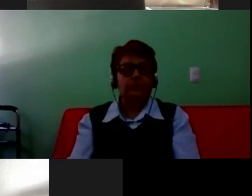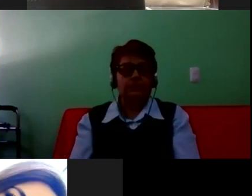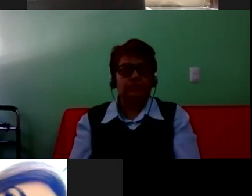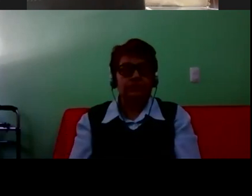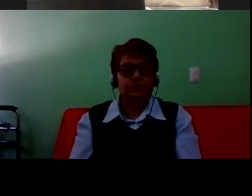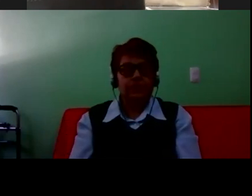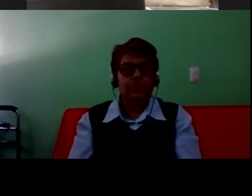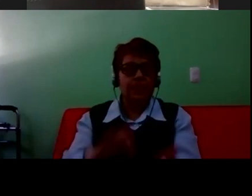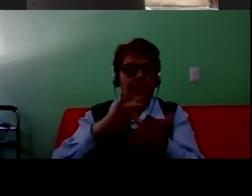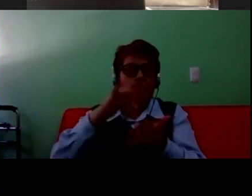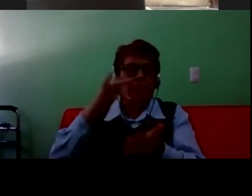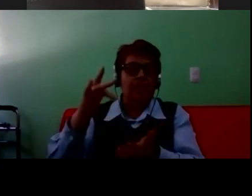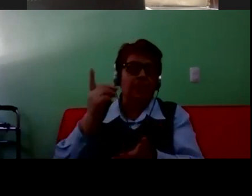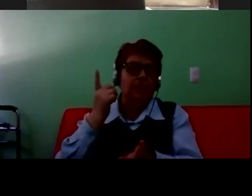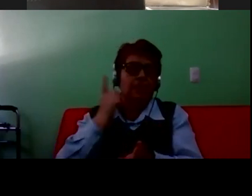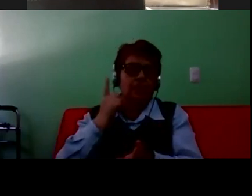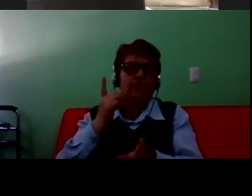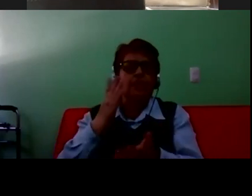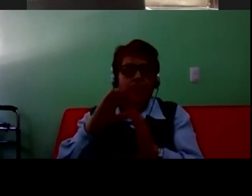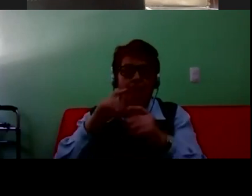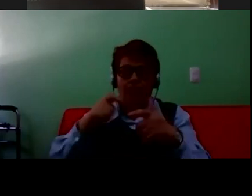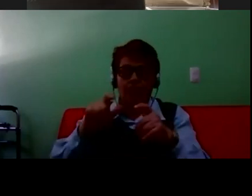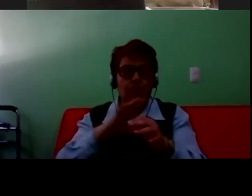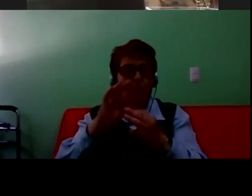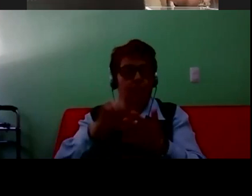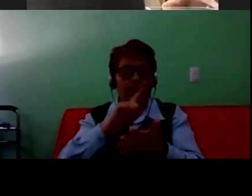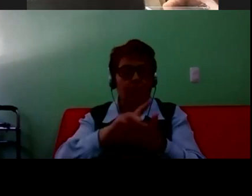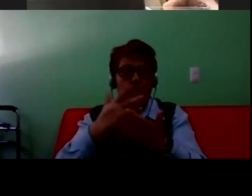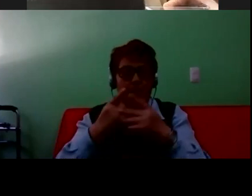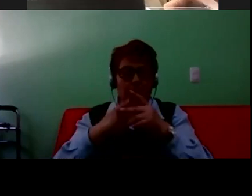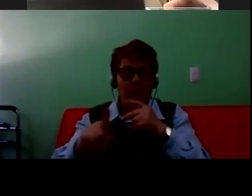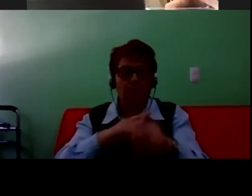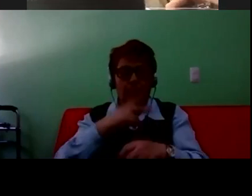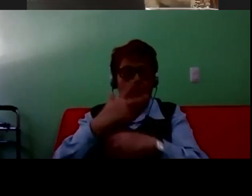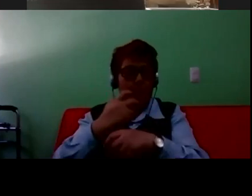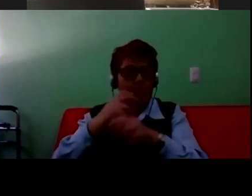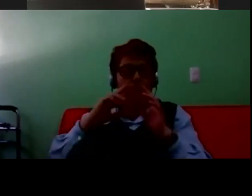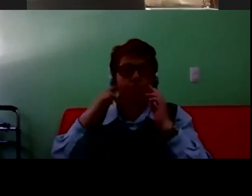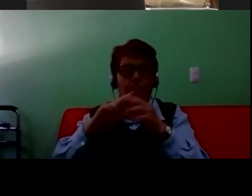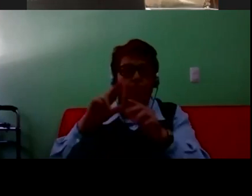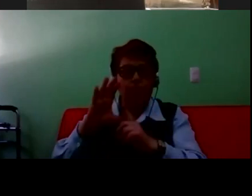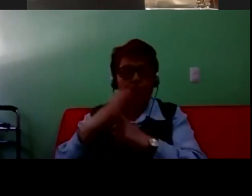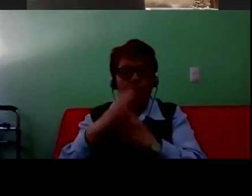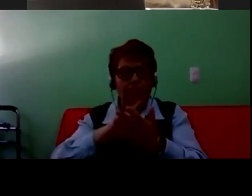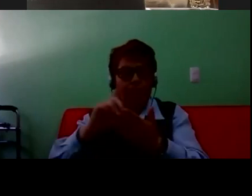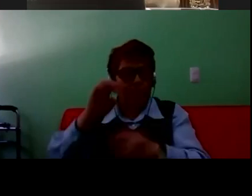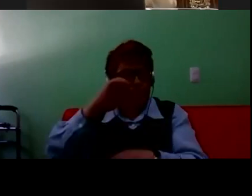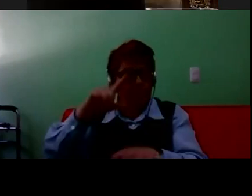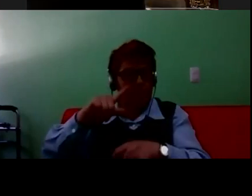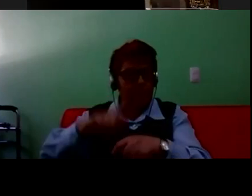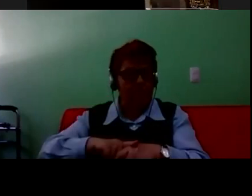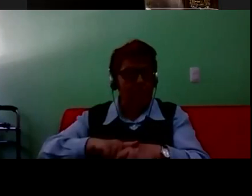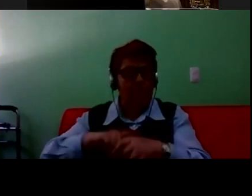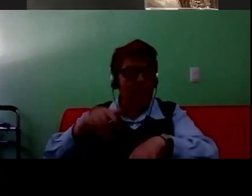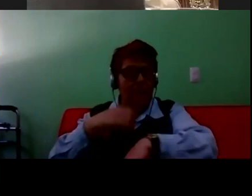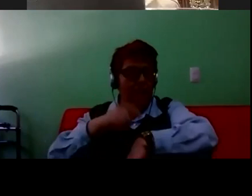Gracias, diputado. Toda vez que contamos con el quórum legal, damos inicio a la 8ª sesión ordinaria de la Comisión de Derechos Culturales,